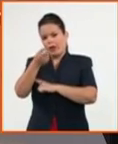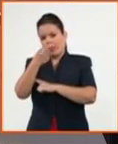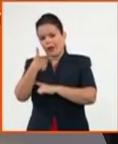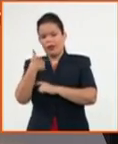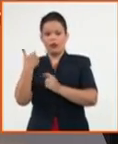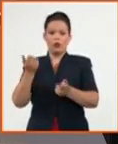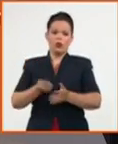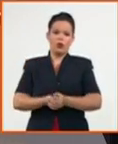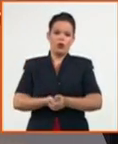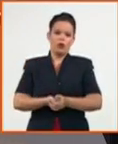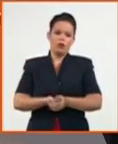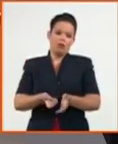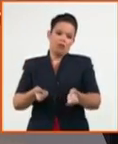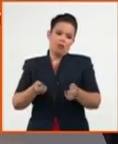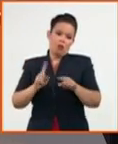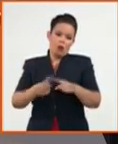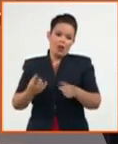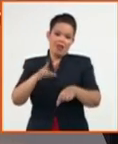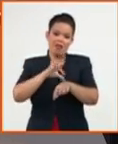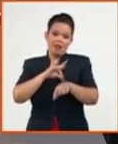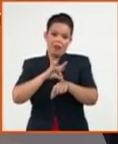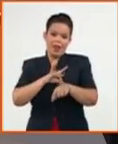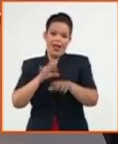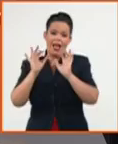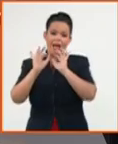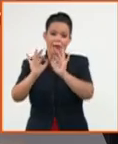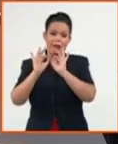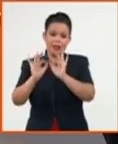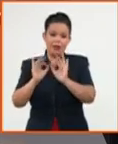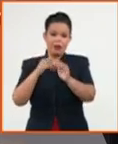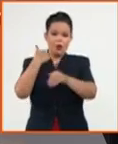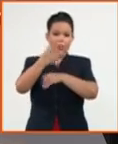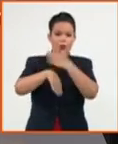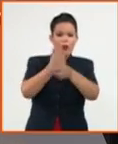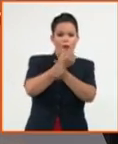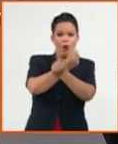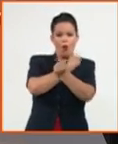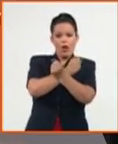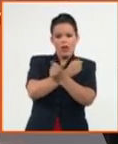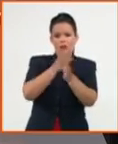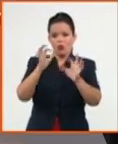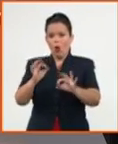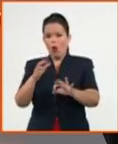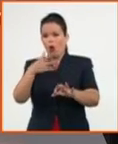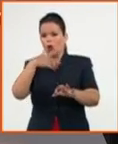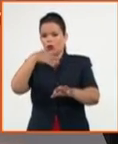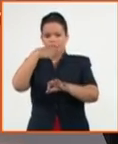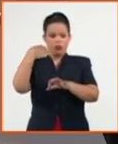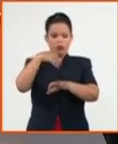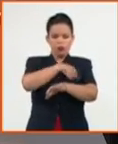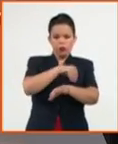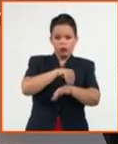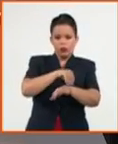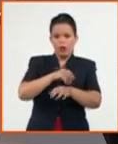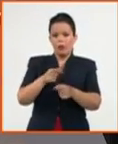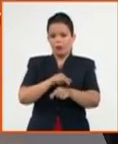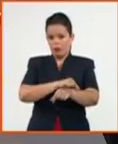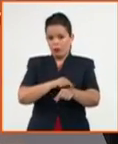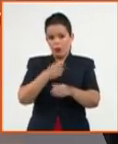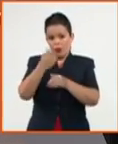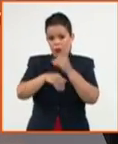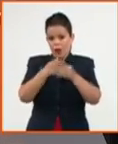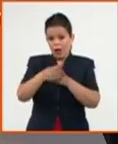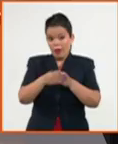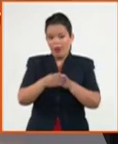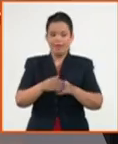específicas crónicas de la infancia en ese caso de la misma manera mientras estén con ese tratamiento de altas dosis no se pueden vacunar